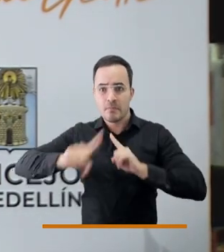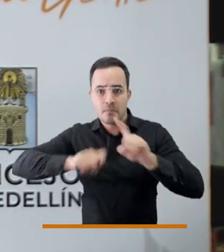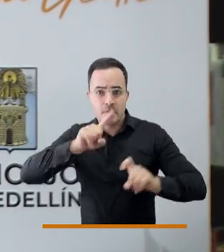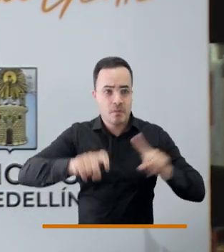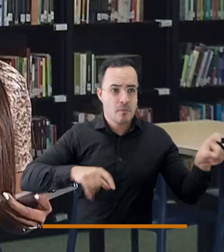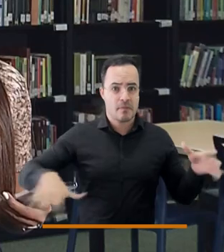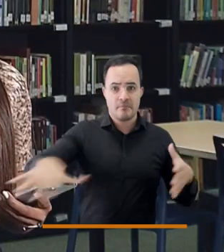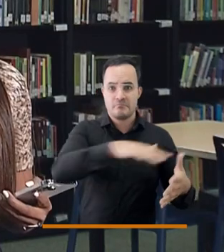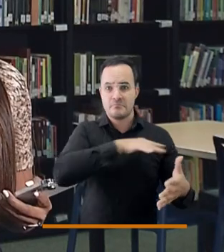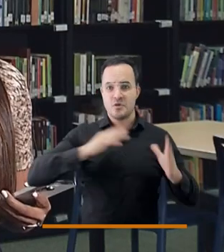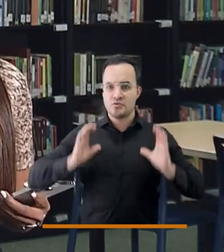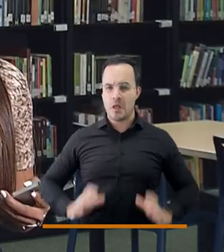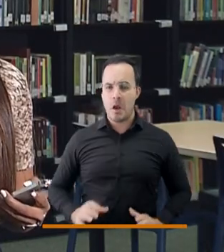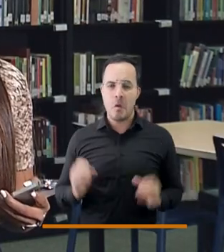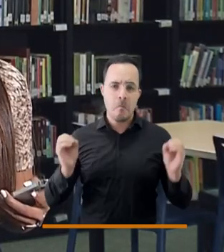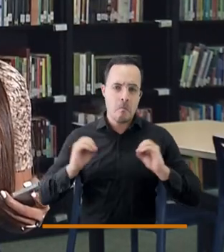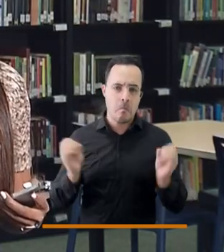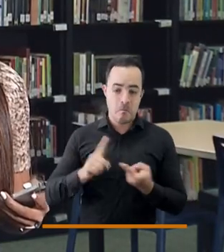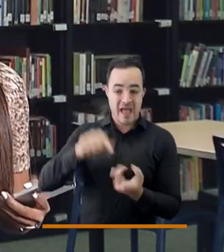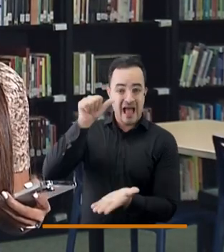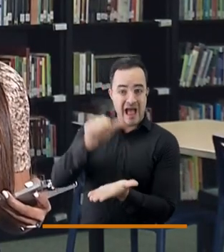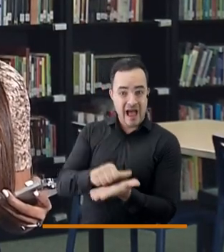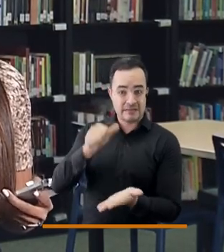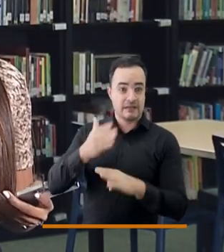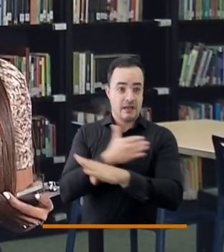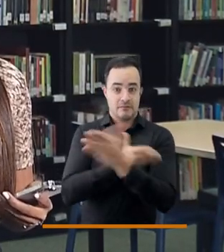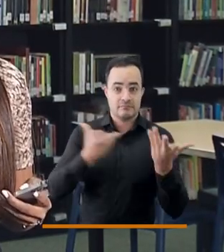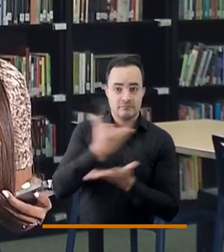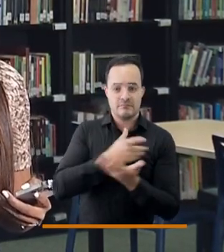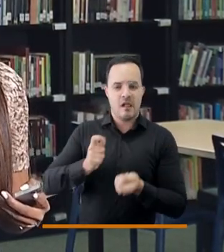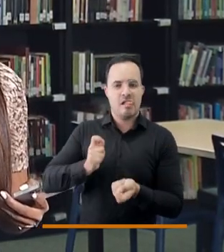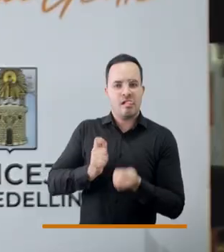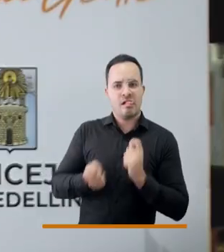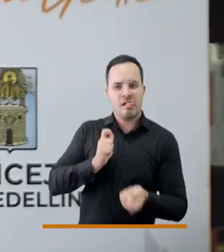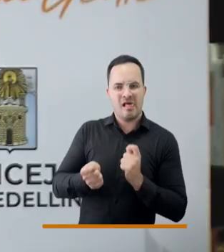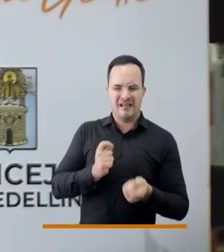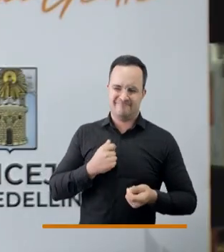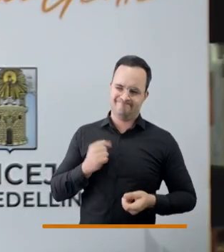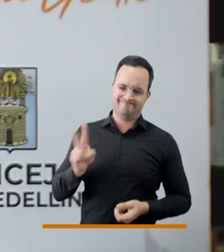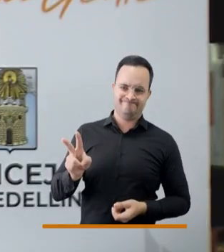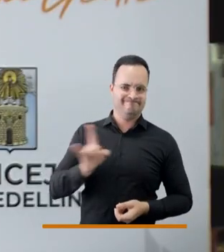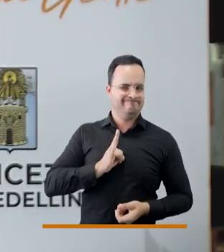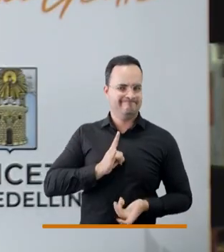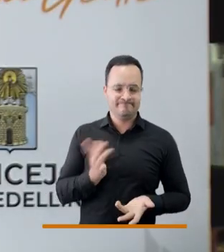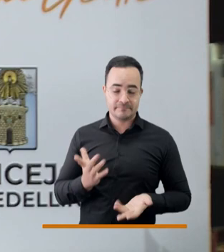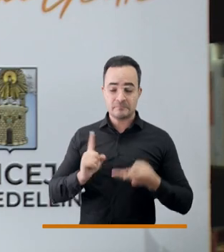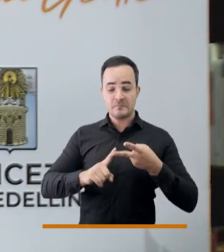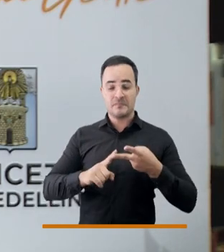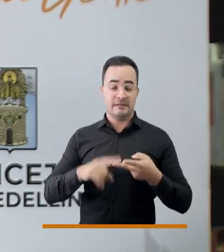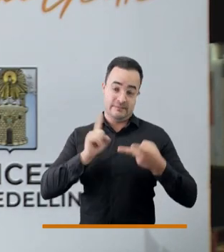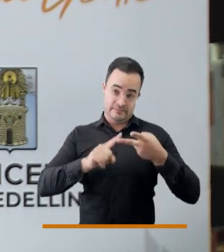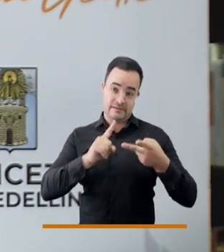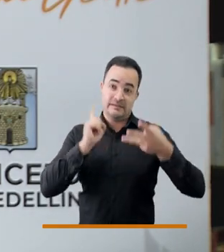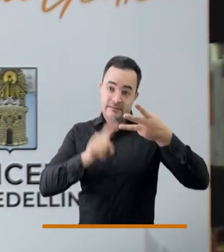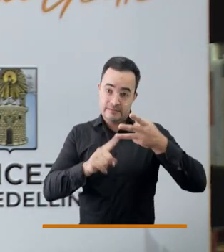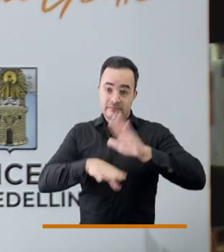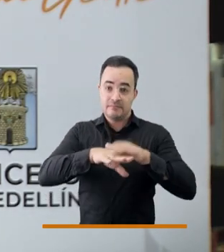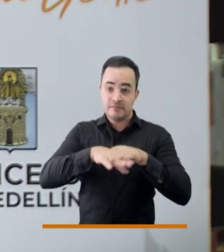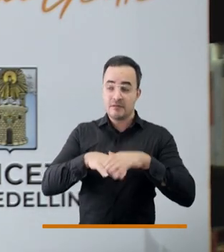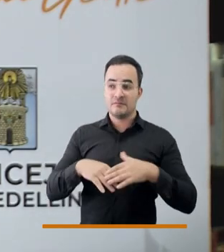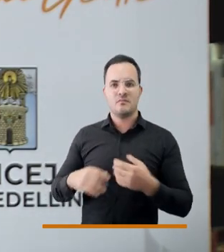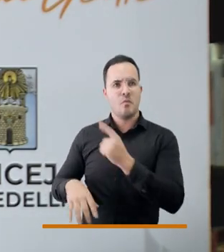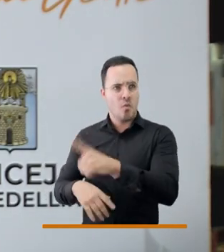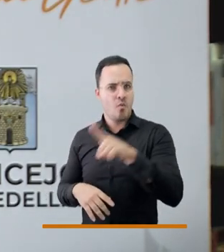comunidad, manipularon las actas de socialización. La segunda razón muy importante es que esta